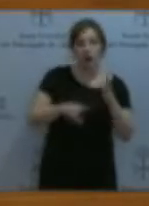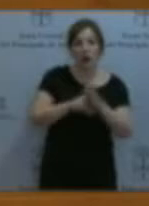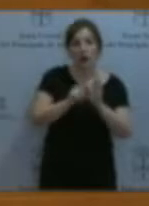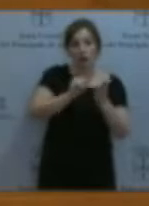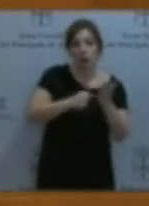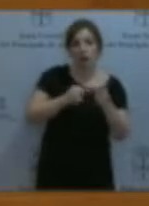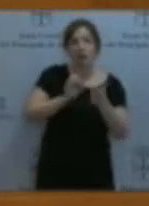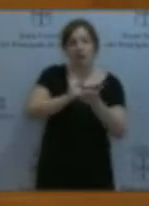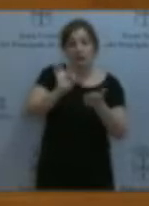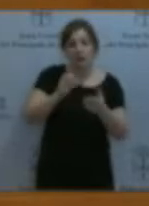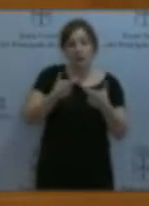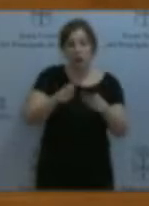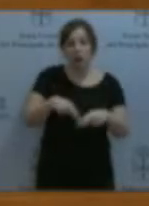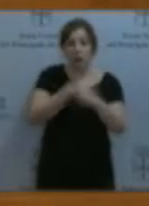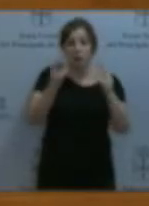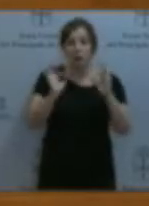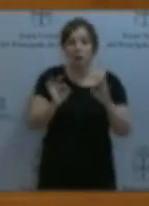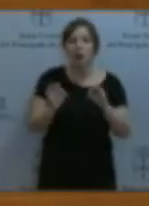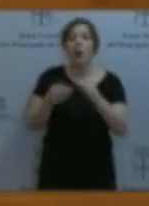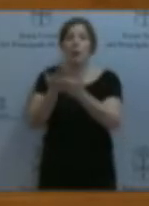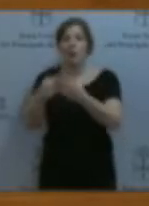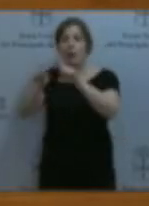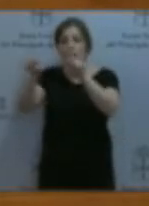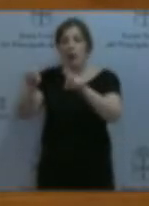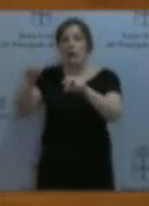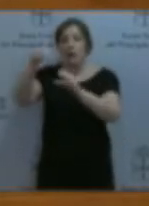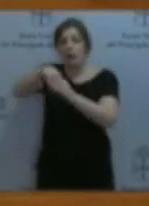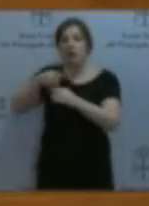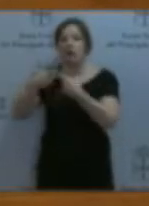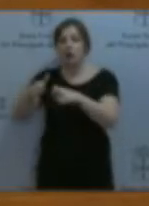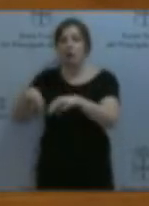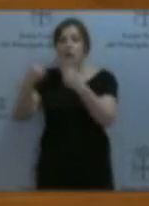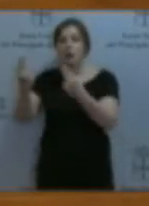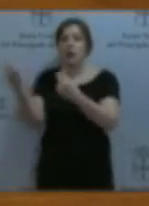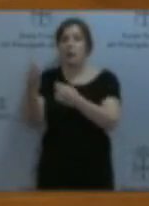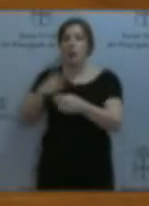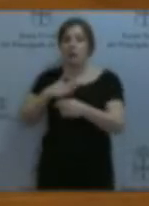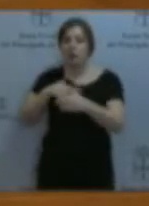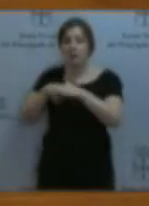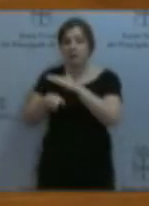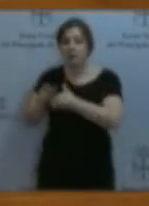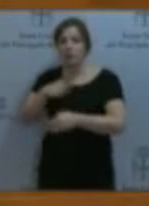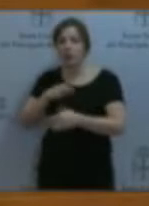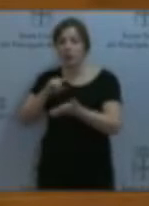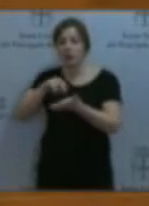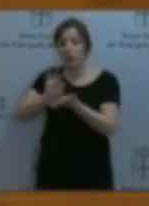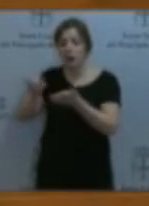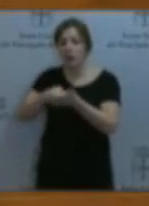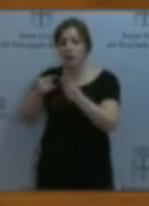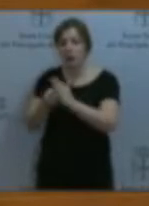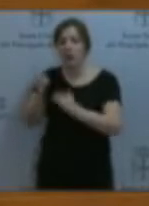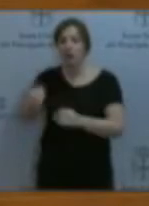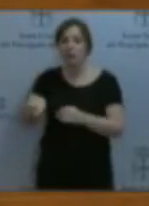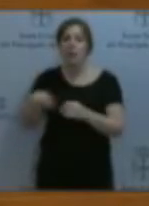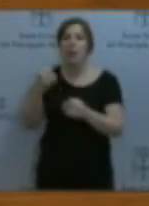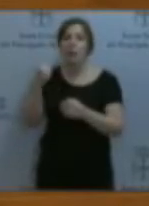Público, aquellas que se realizan a entes, organismos y entidades del sector público que tengan la consideración de medios propios y servicios técnicos de aquellos poderes adjudicadores para los que